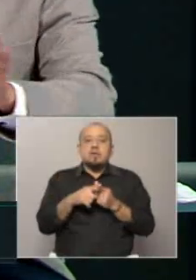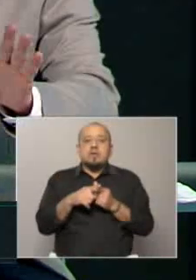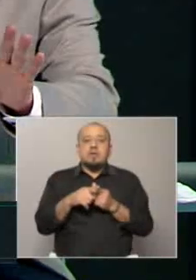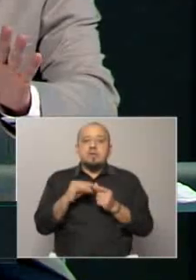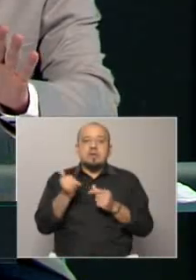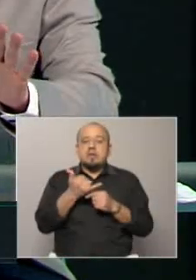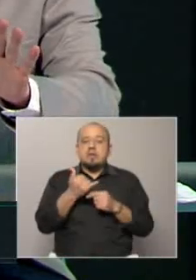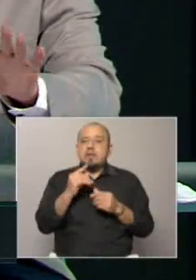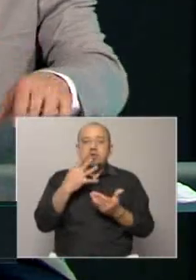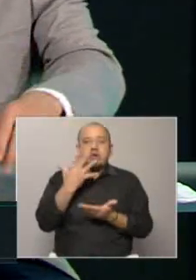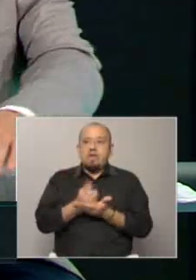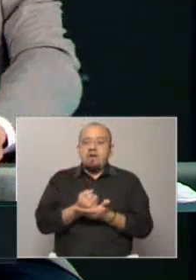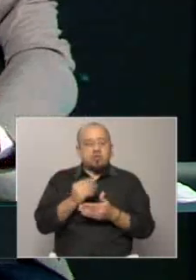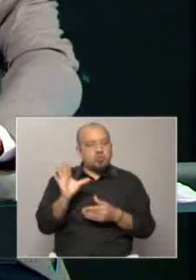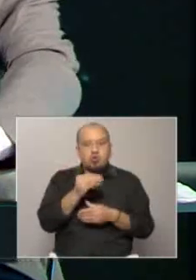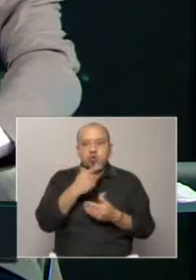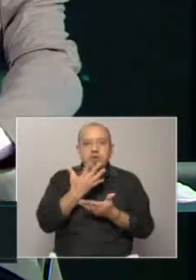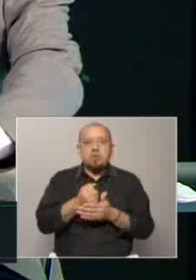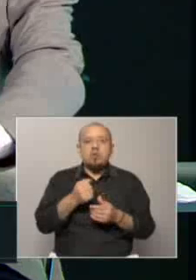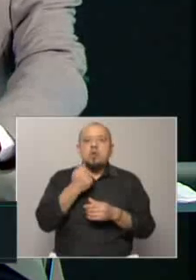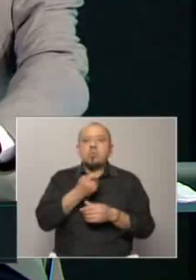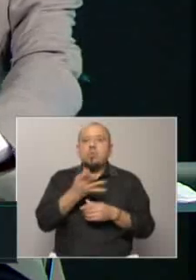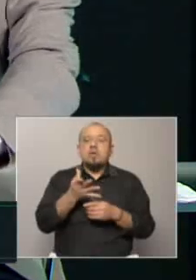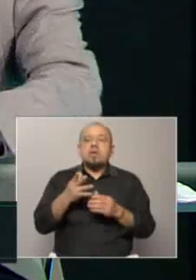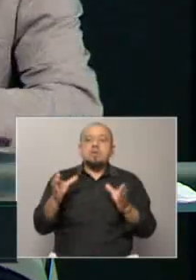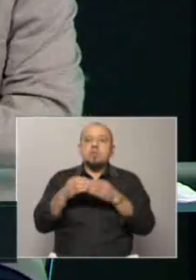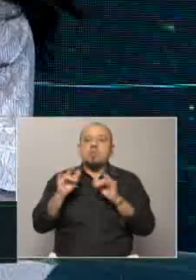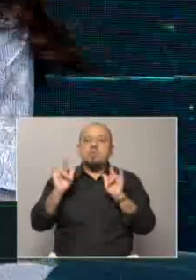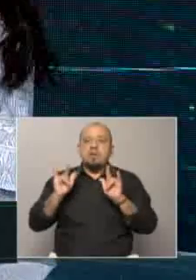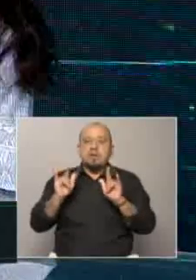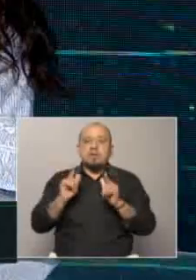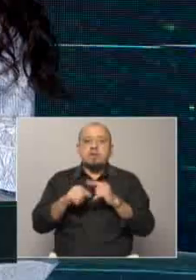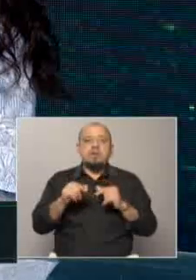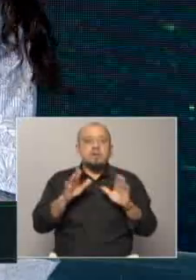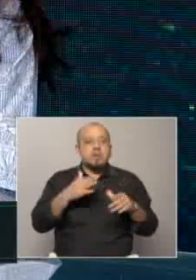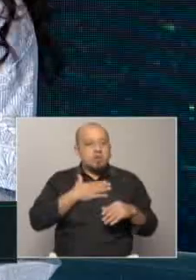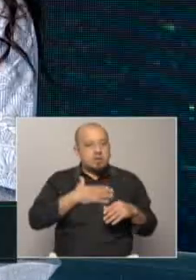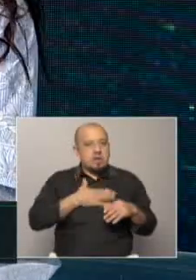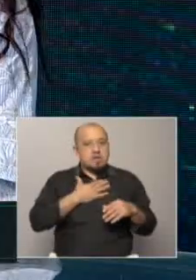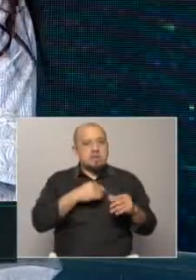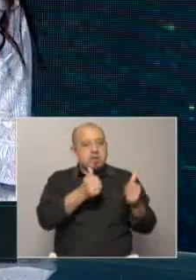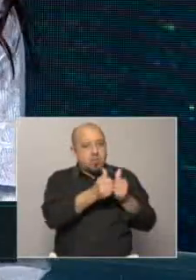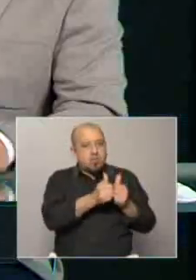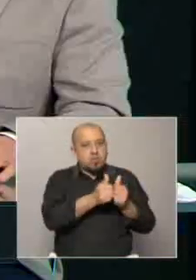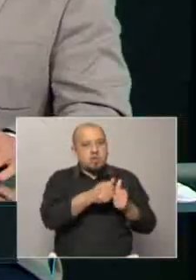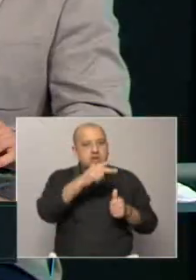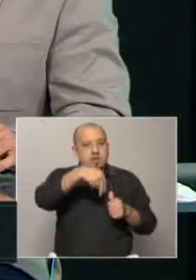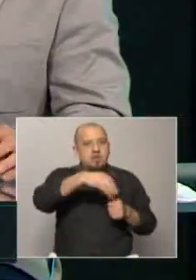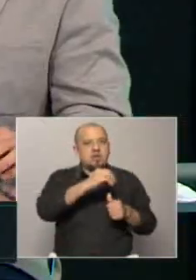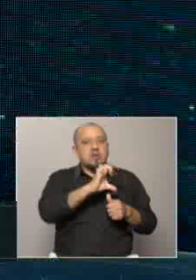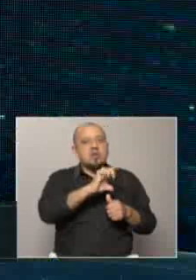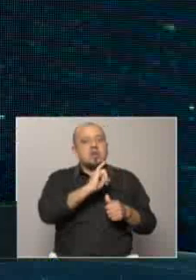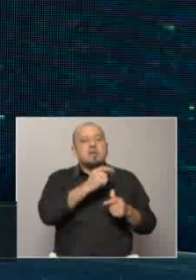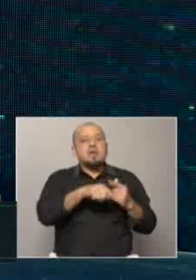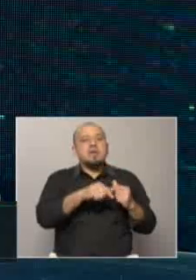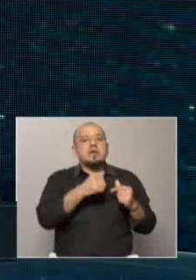todo grabado. Sí, absolutamente. Está todo grabado. ¿Cuántas bandas? ¿Cómo viene? Para empezar, quiero decir que fue un enorme placer compartir con Noelia. Mira, como tira flores. Que claro, porque